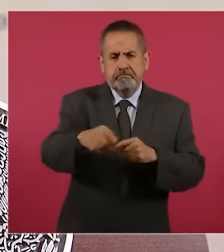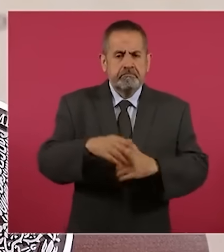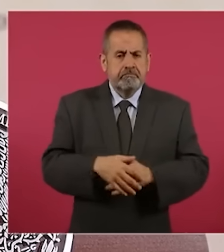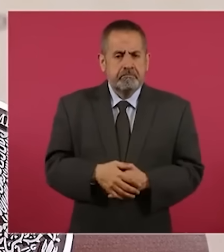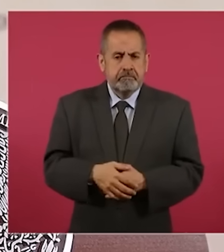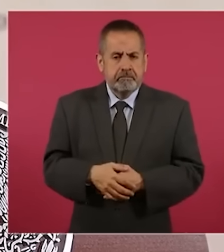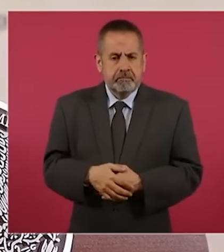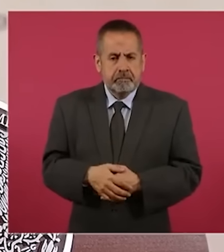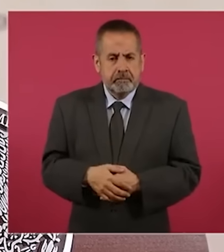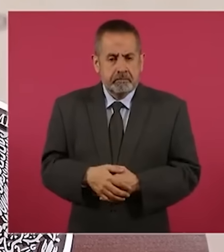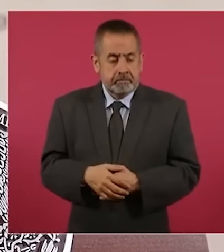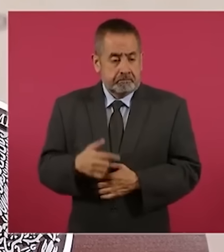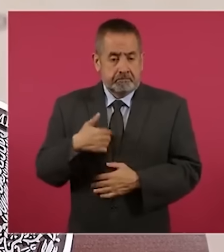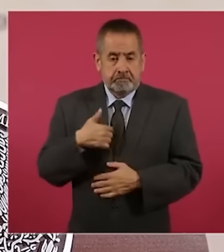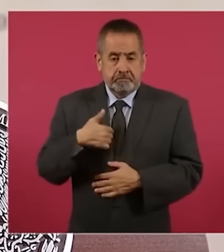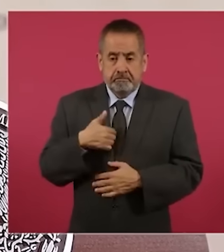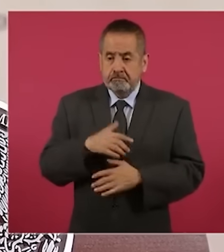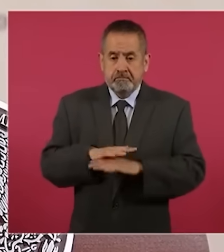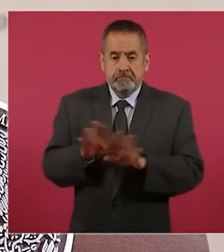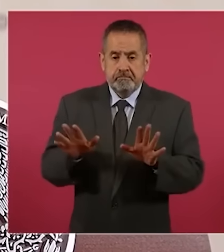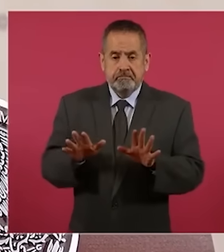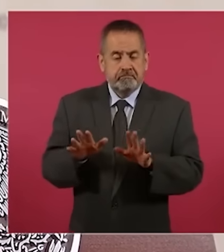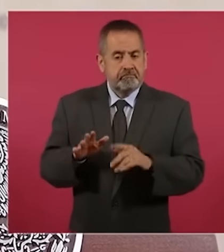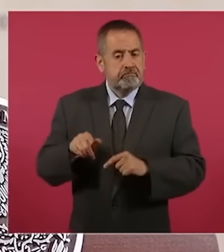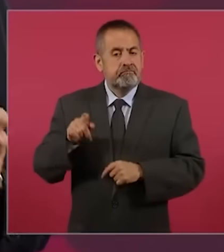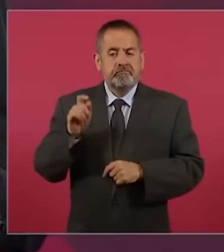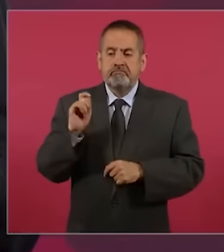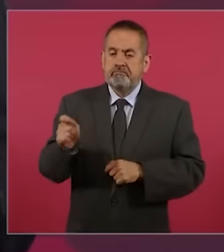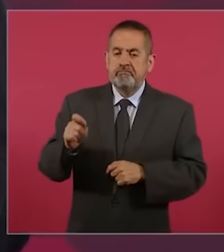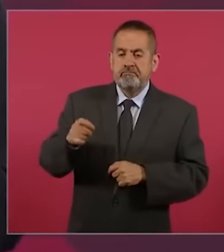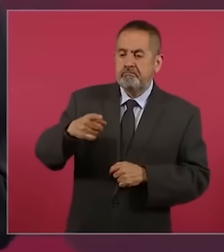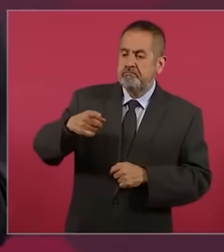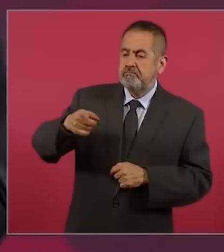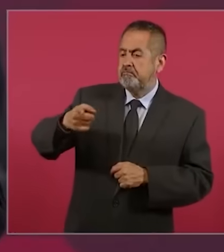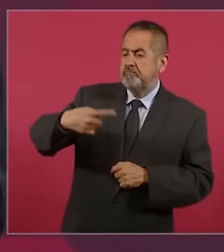ya dejo de ser el dirigente